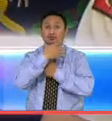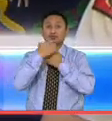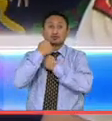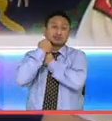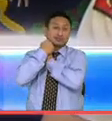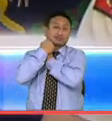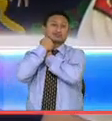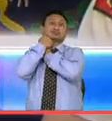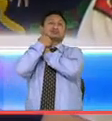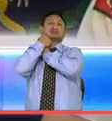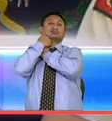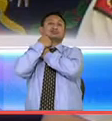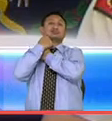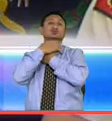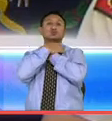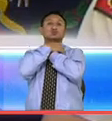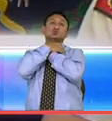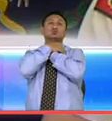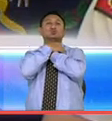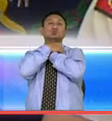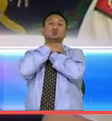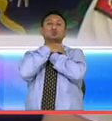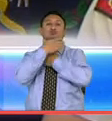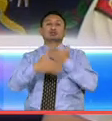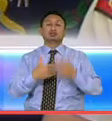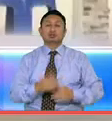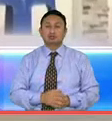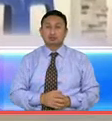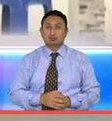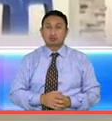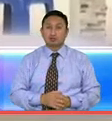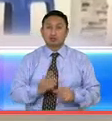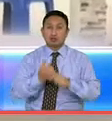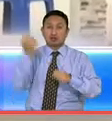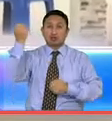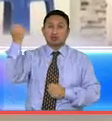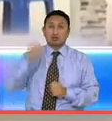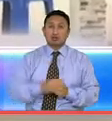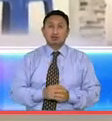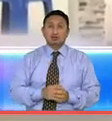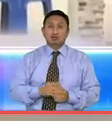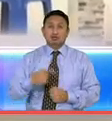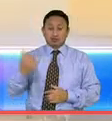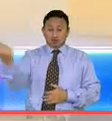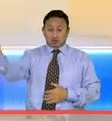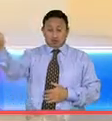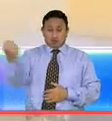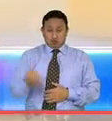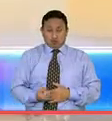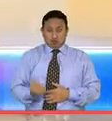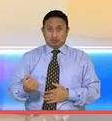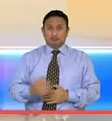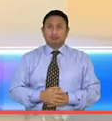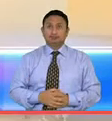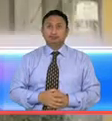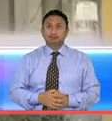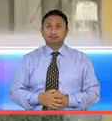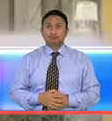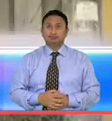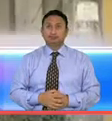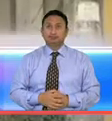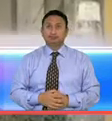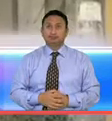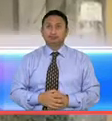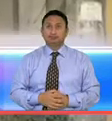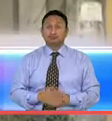y posterior le habían propinado una herida con un arma blanca a la altura del abdomen del costado izquierdo. Luego de